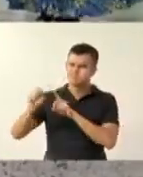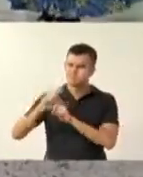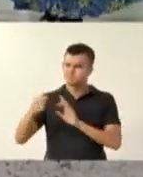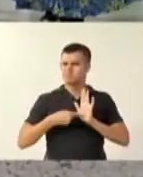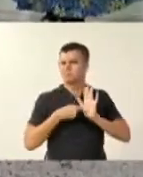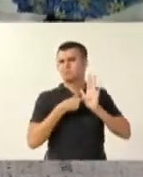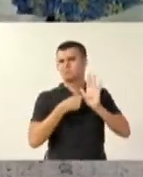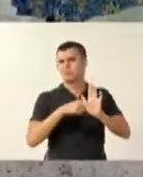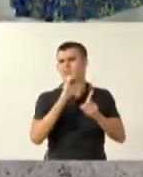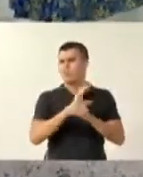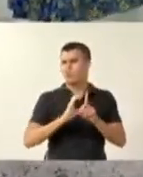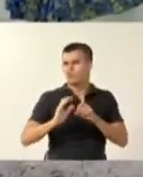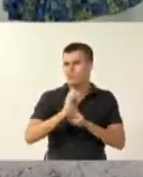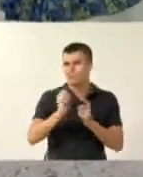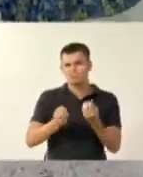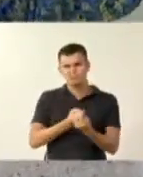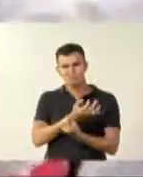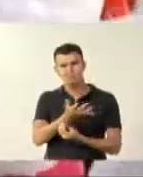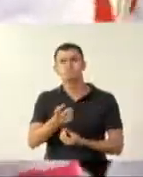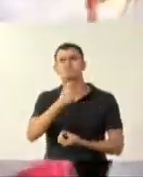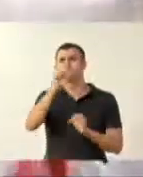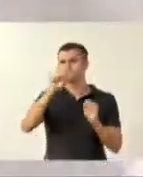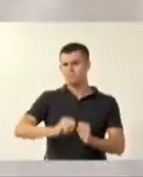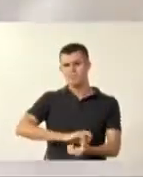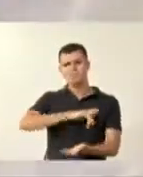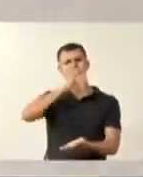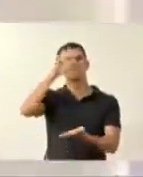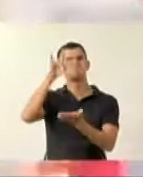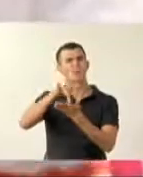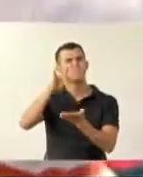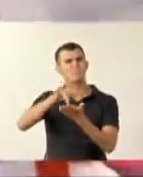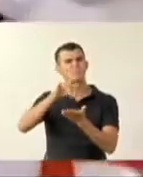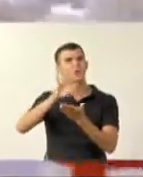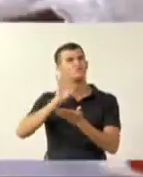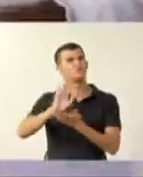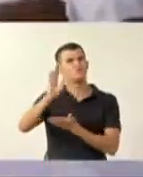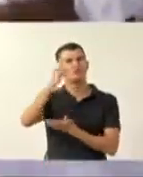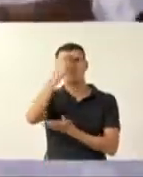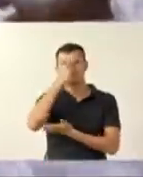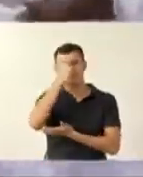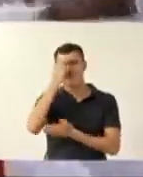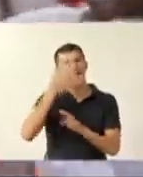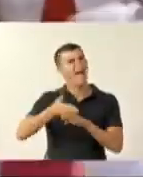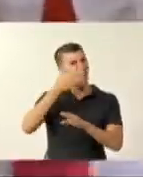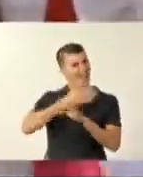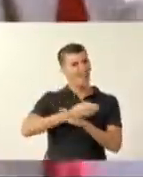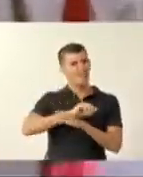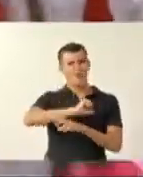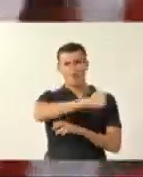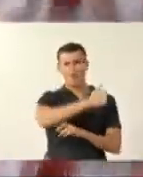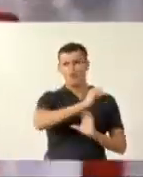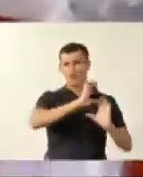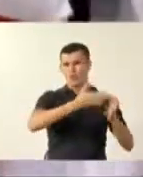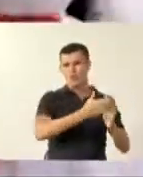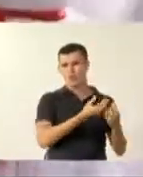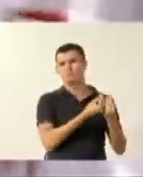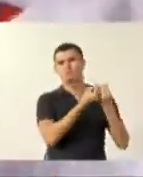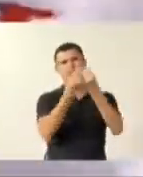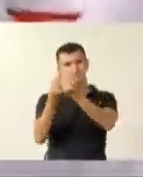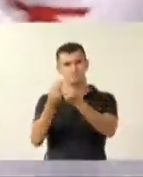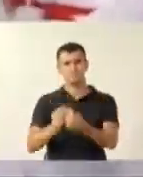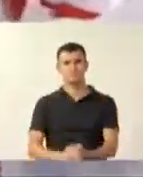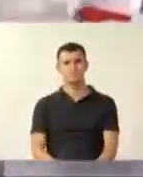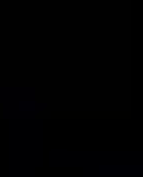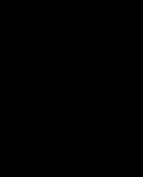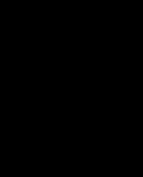en nuestro departamento y así participar en un acto de connotación espiritual como lo hizo el grupo de danza folclórica